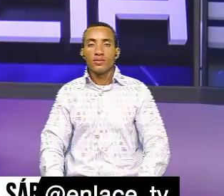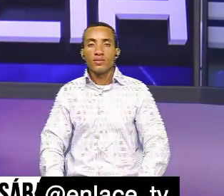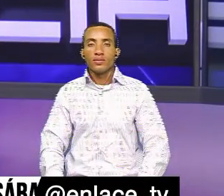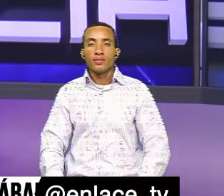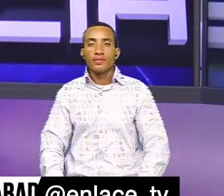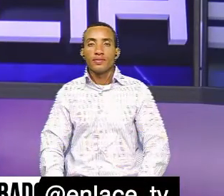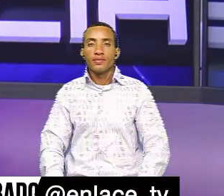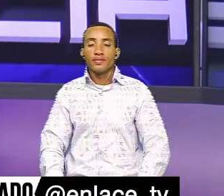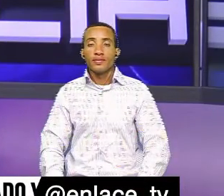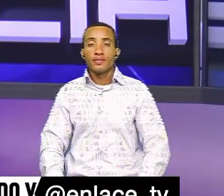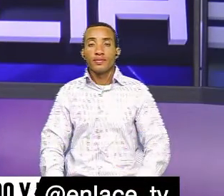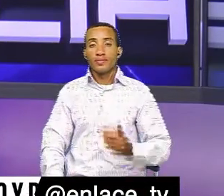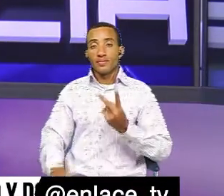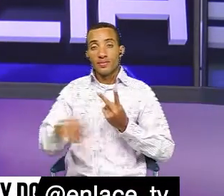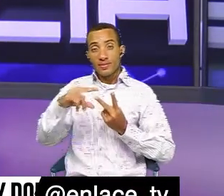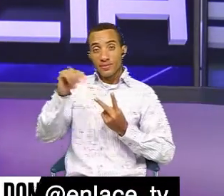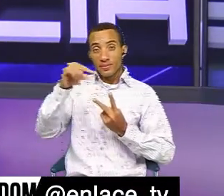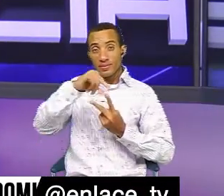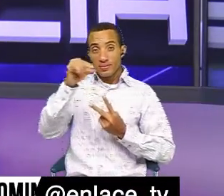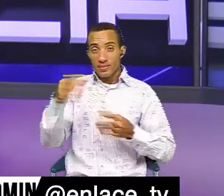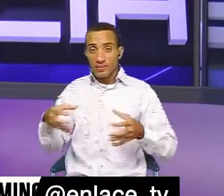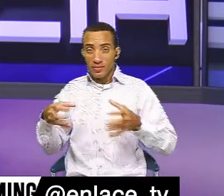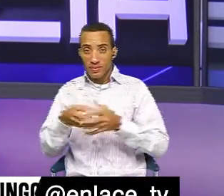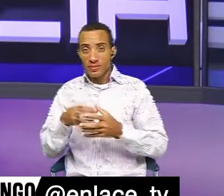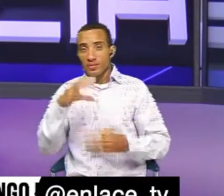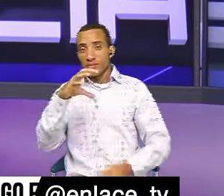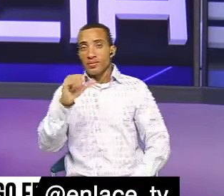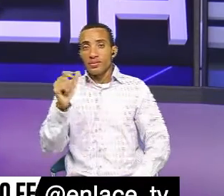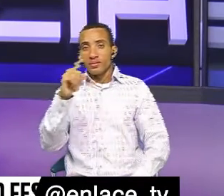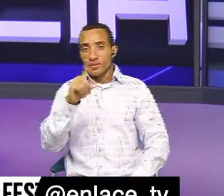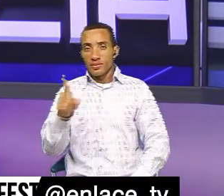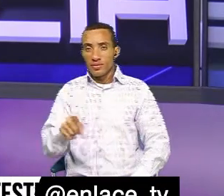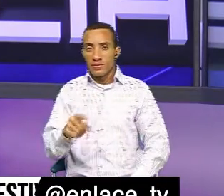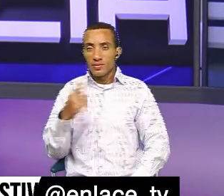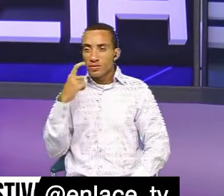La Corporación Autónoma Regional de Santander CAS busca una cría de puma en zona rural